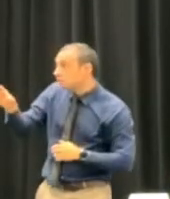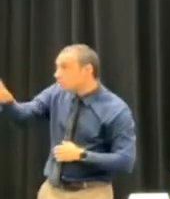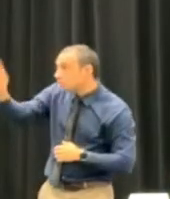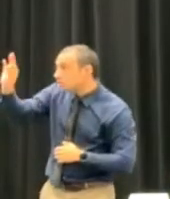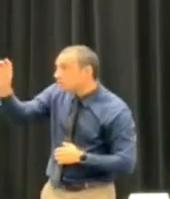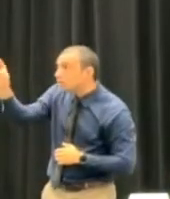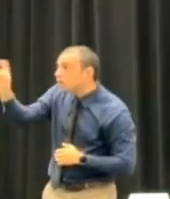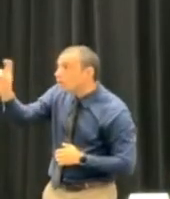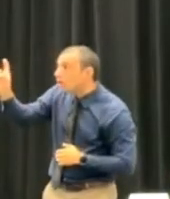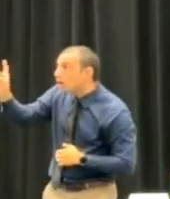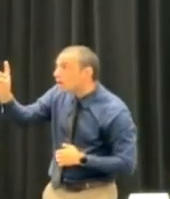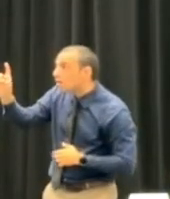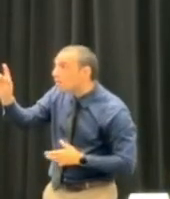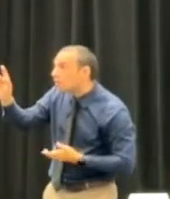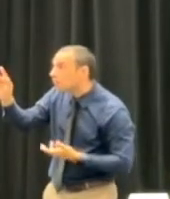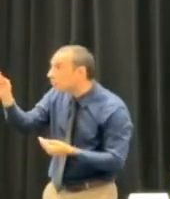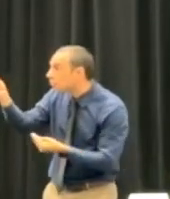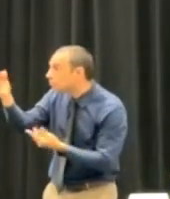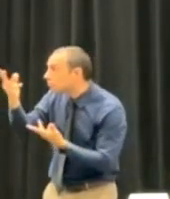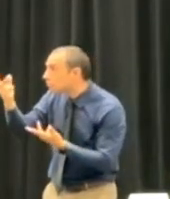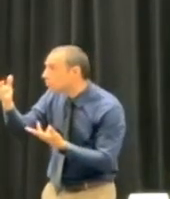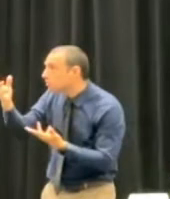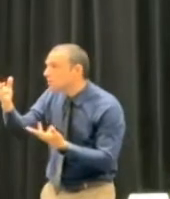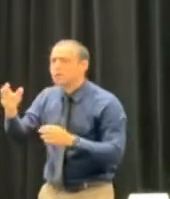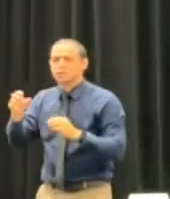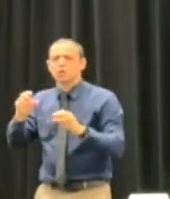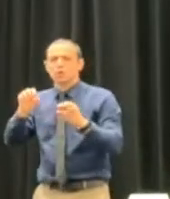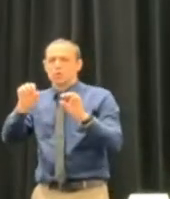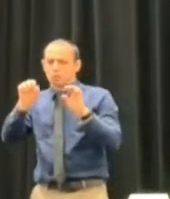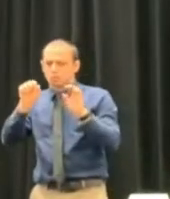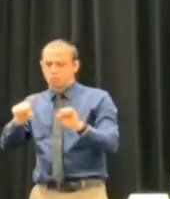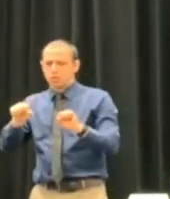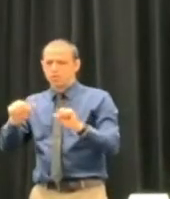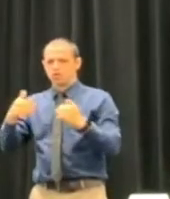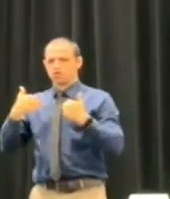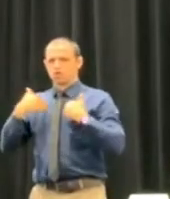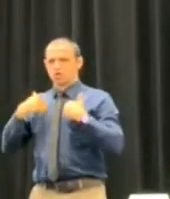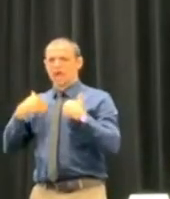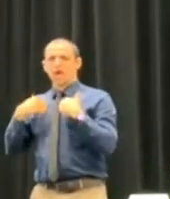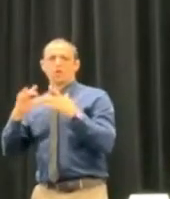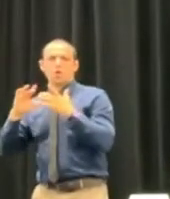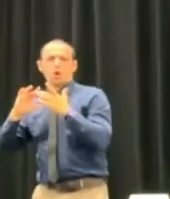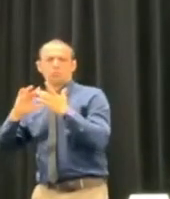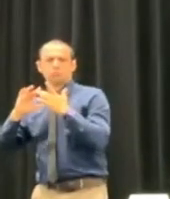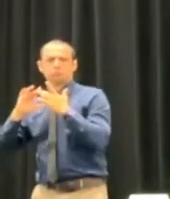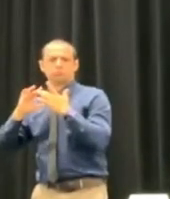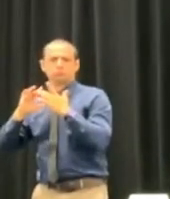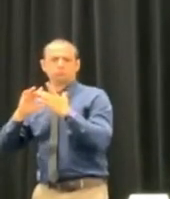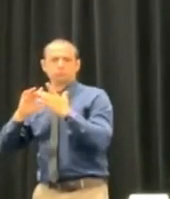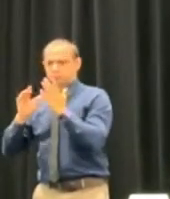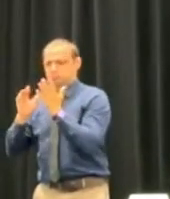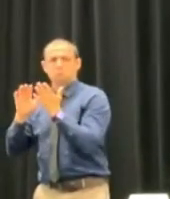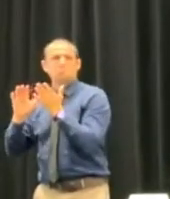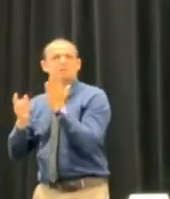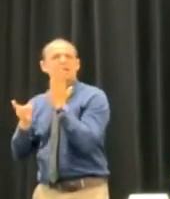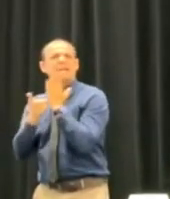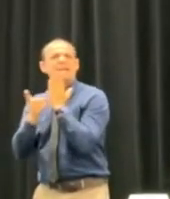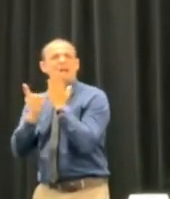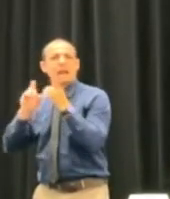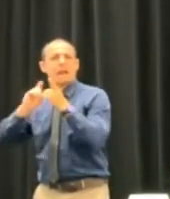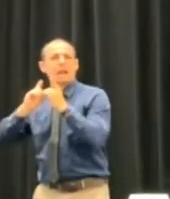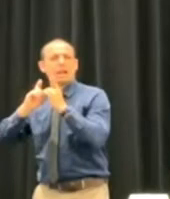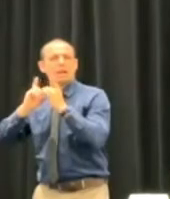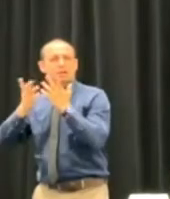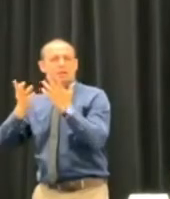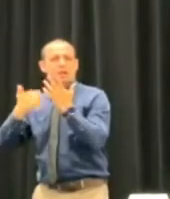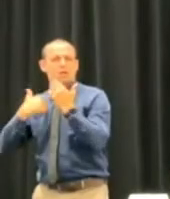lo podemos y lo podemos conseguir los tenemos en digital los tenemos digital también le podemos enviar un